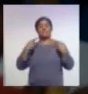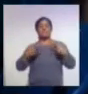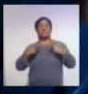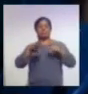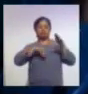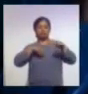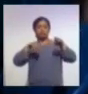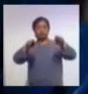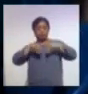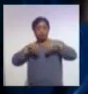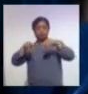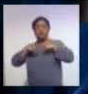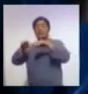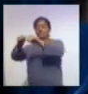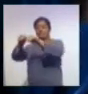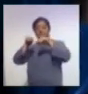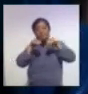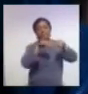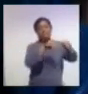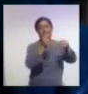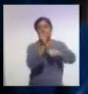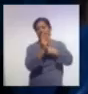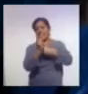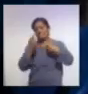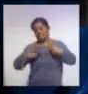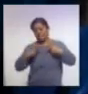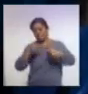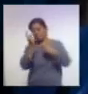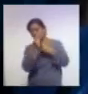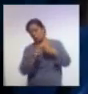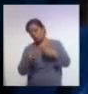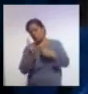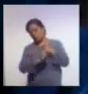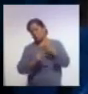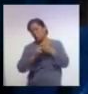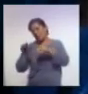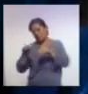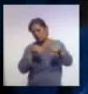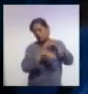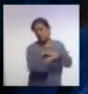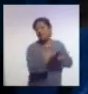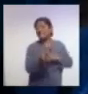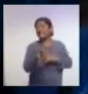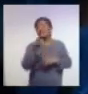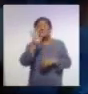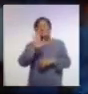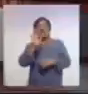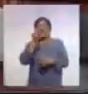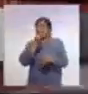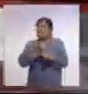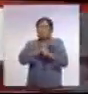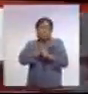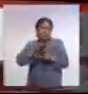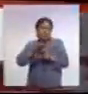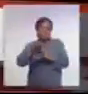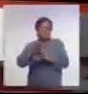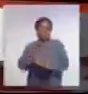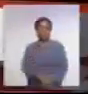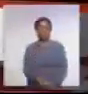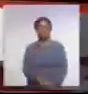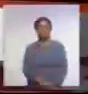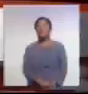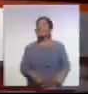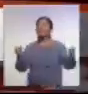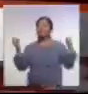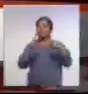frenar el flujo migratorio hacia Estados Unidos se convierte, pues, en una tarea casi imposible. Ya nos vamos,